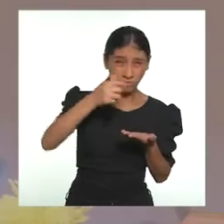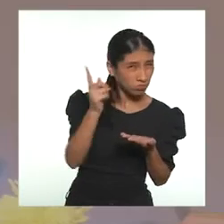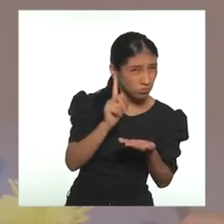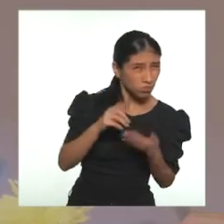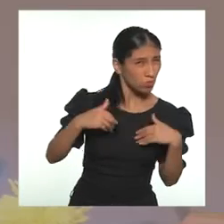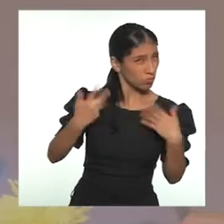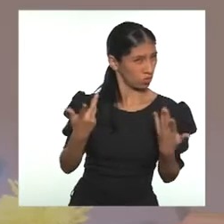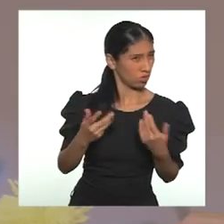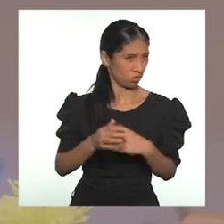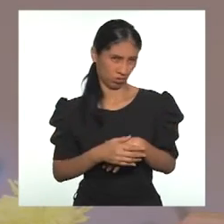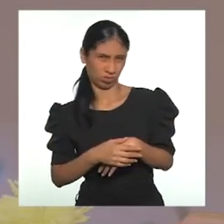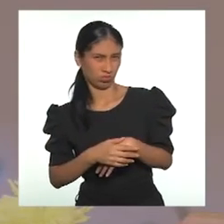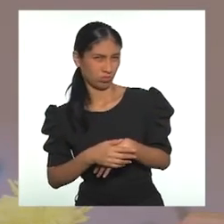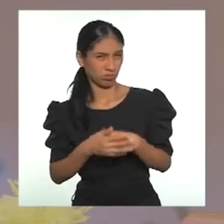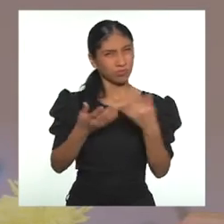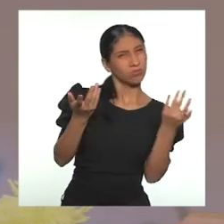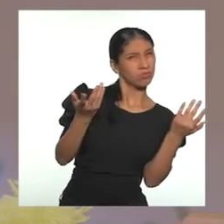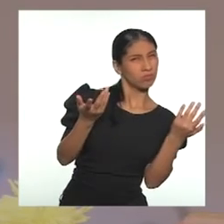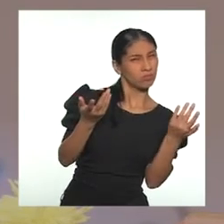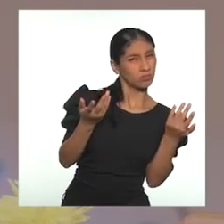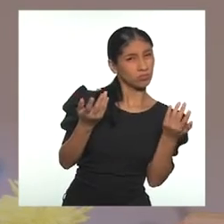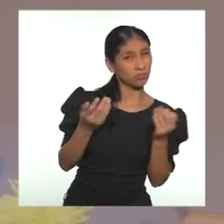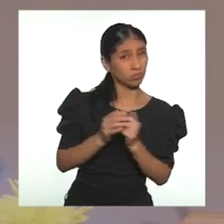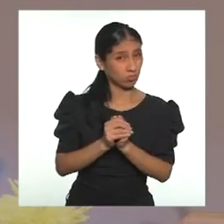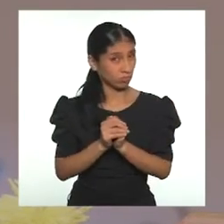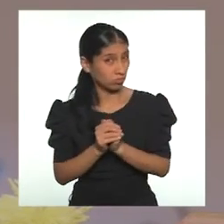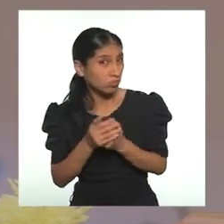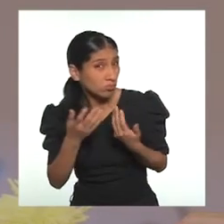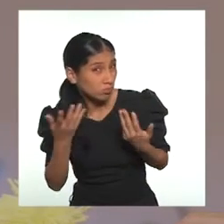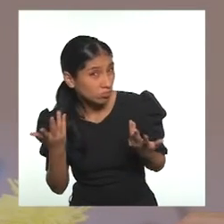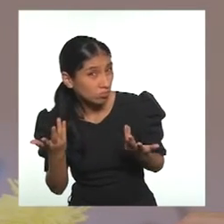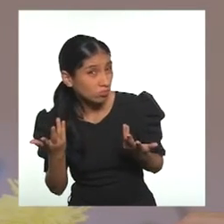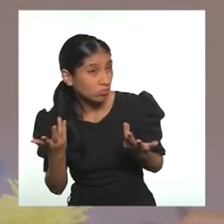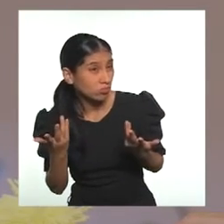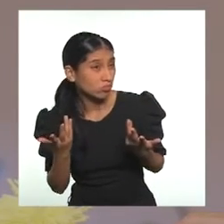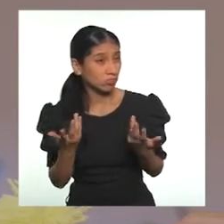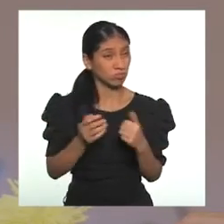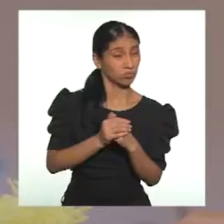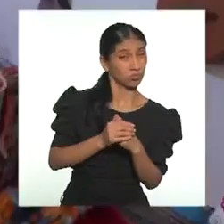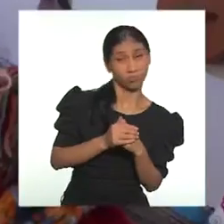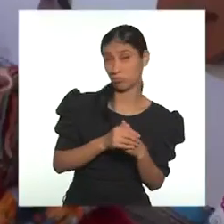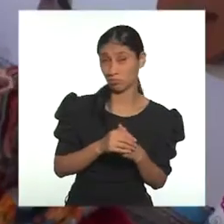¿Eh? ¿Martina? ¿Tú sabes arreglar refrigeradoras?